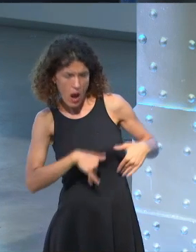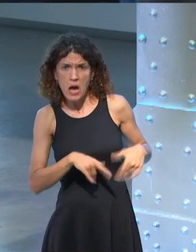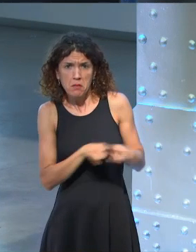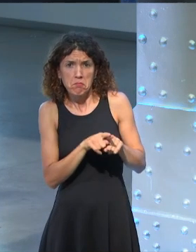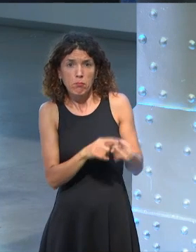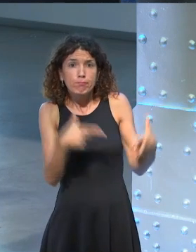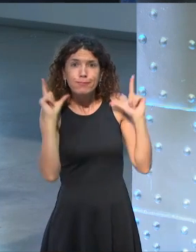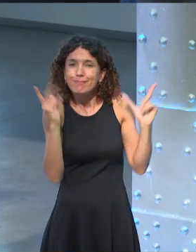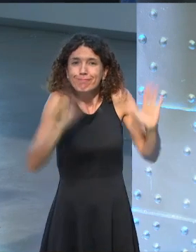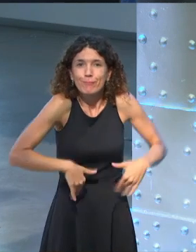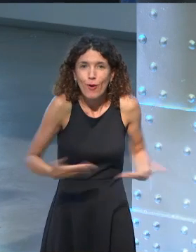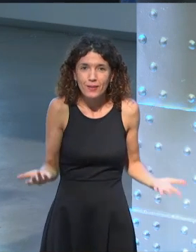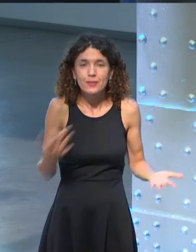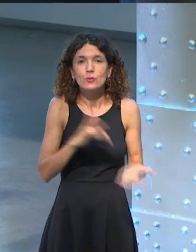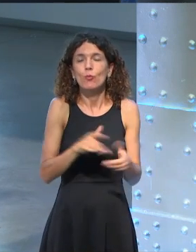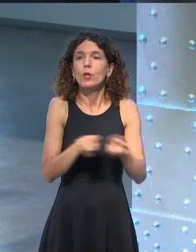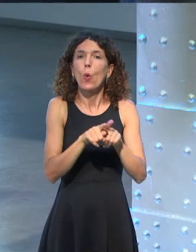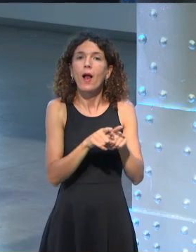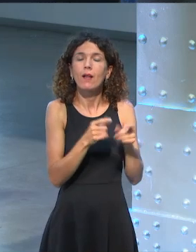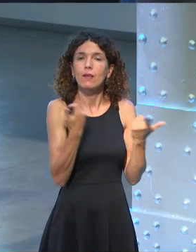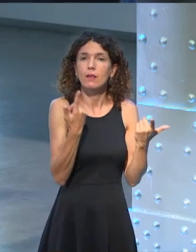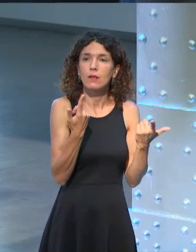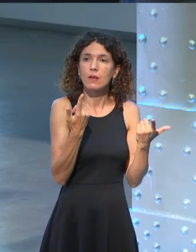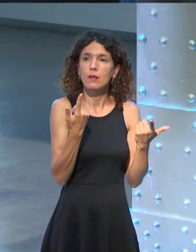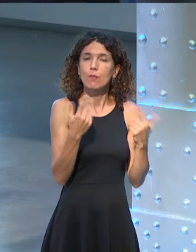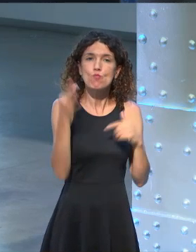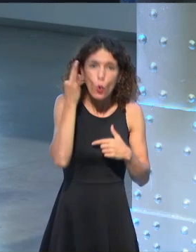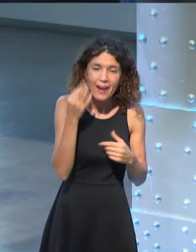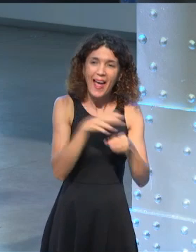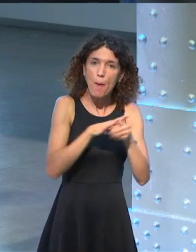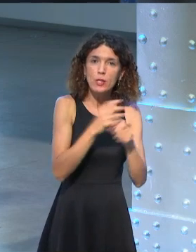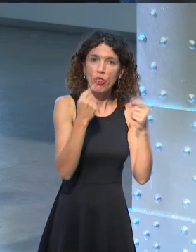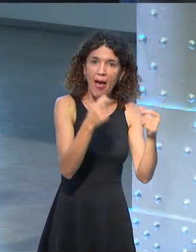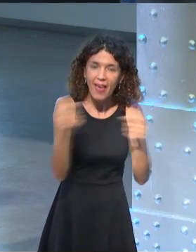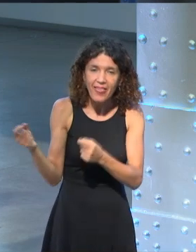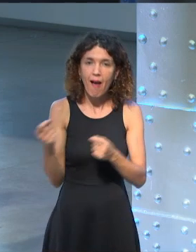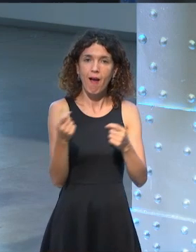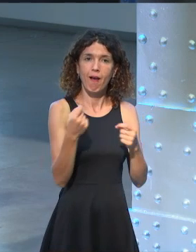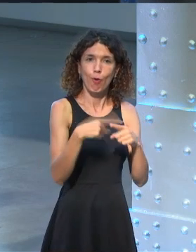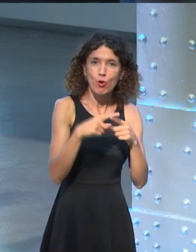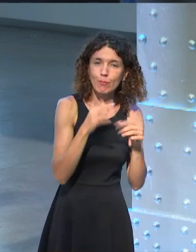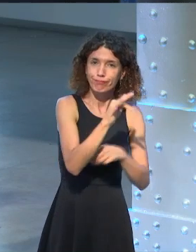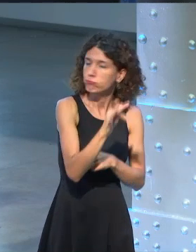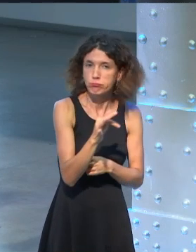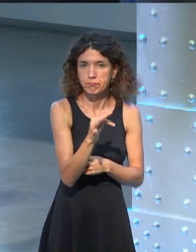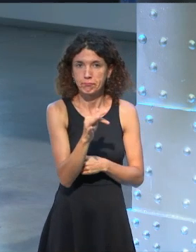se ponen de manifiesto las contribuciones de las mujeres al ámbito y a las diferentes,